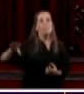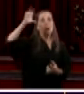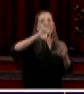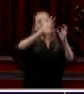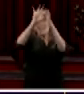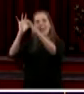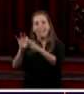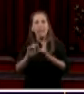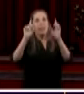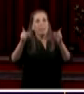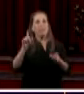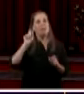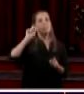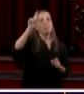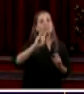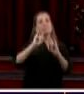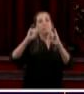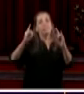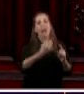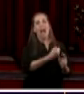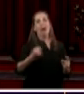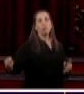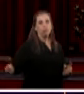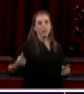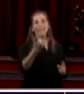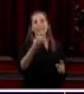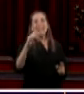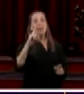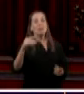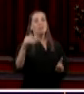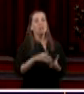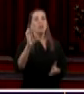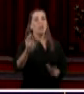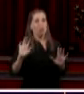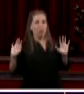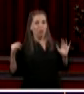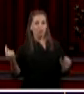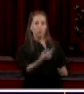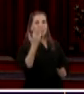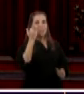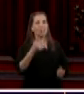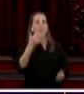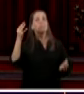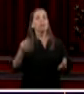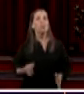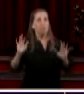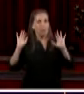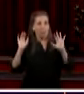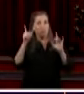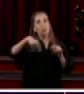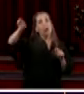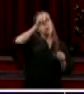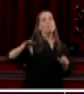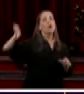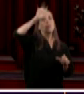métrica es Cuántos kilómetros me hiciste la métrica de puaro cuál es si baja el delito en la provincia de él que para la cual la gente lo votó No